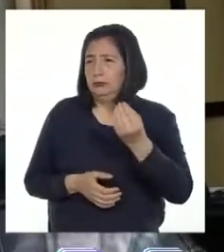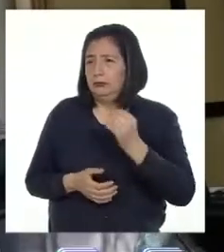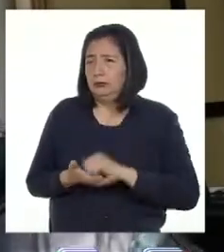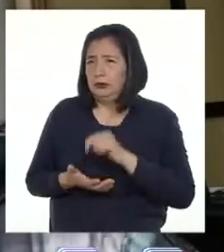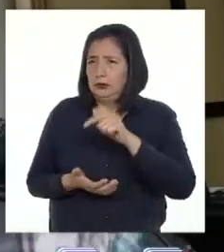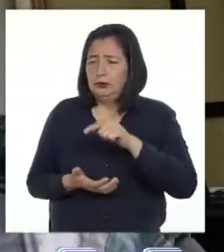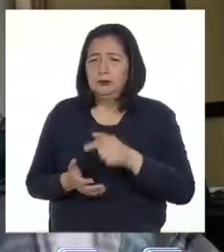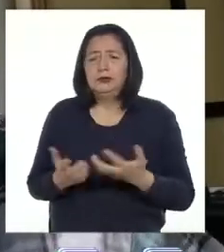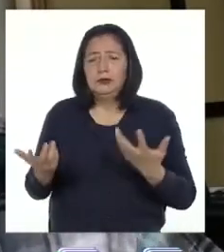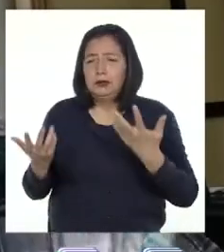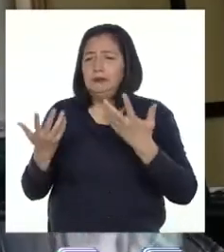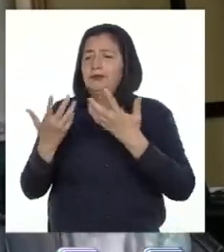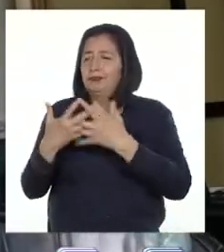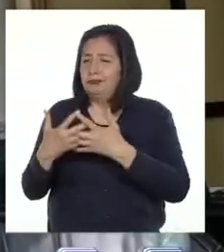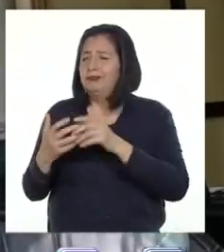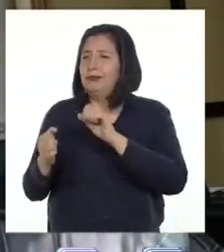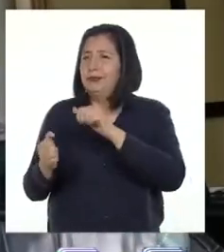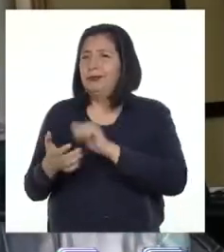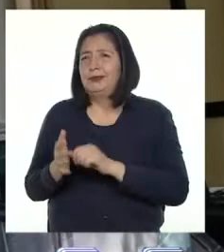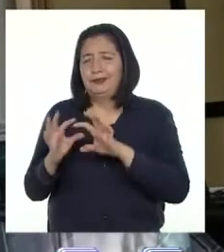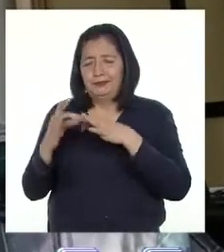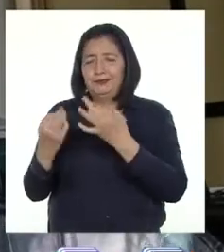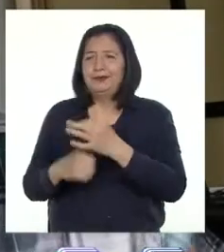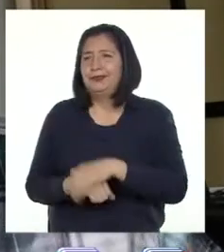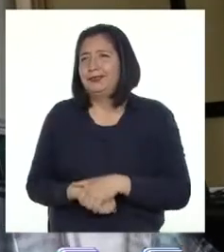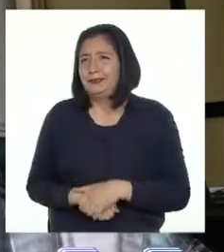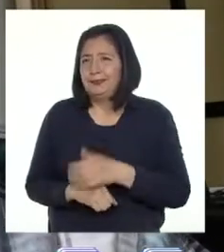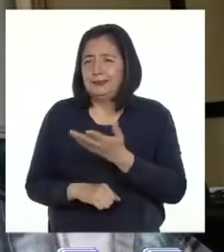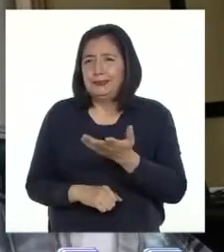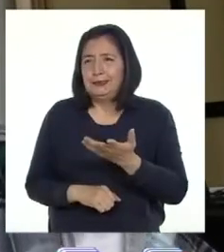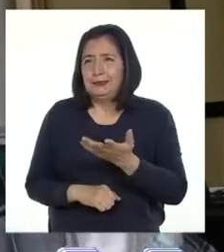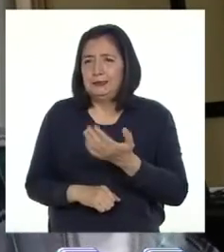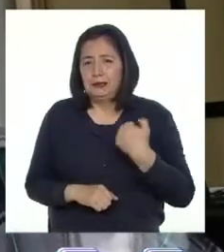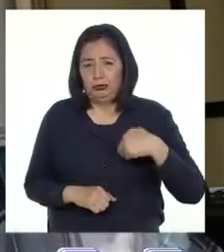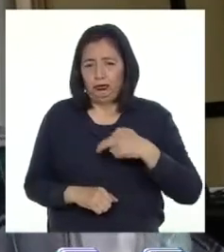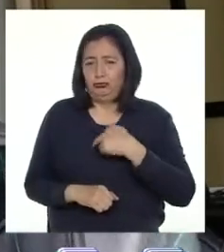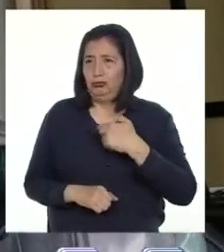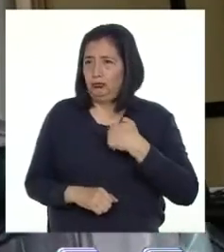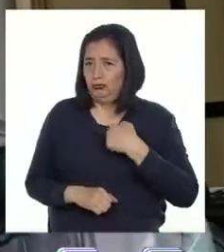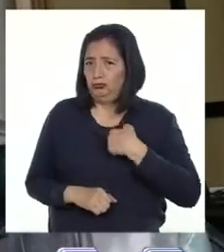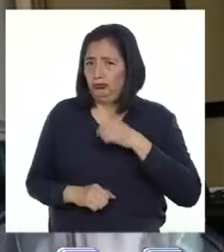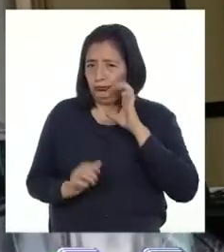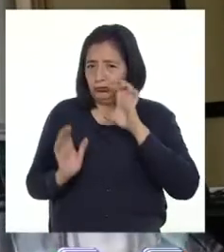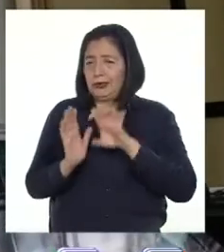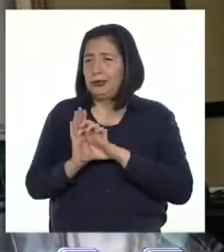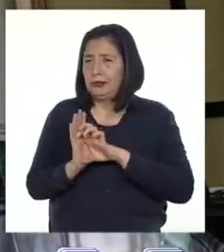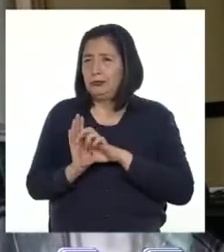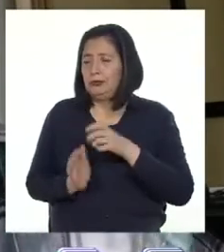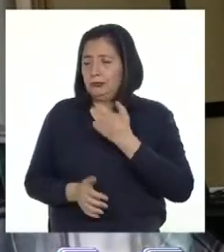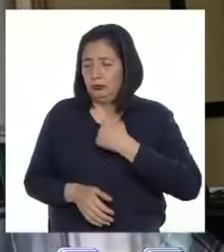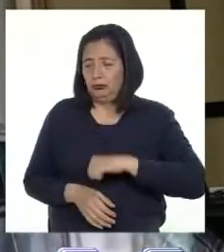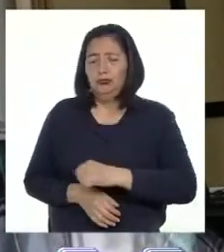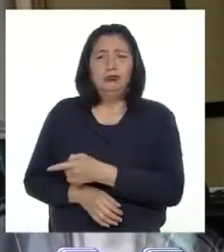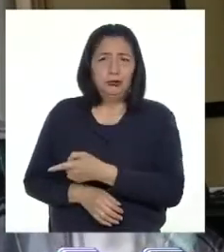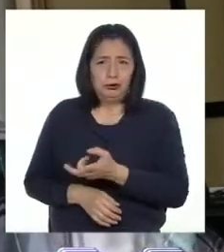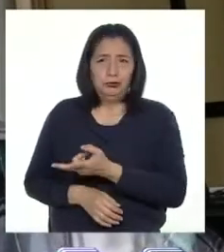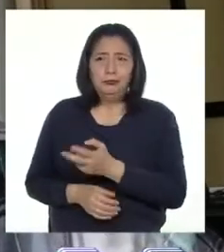esto te da armonía para la familia, ¿no? Y que nosotros somos un gran ejemplo para nuestros